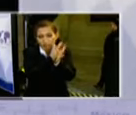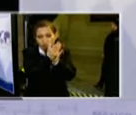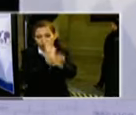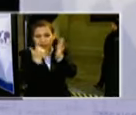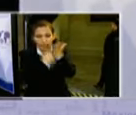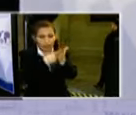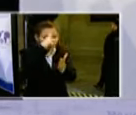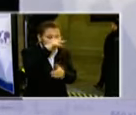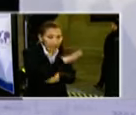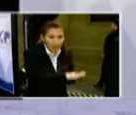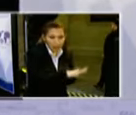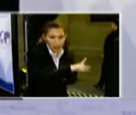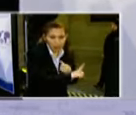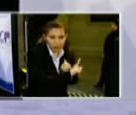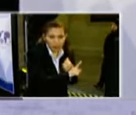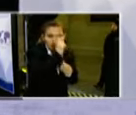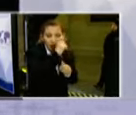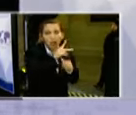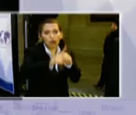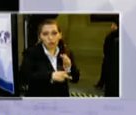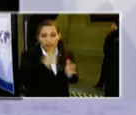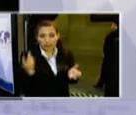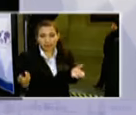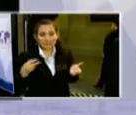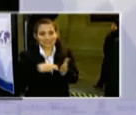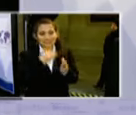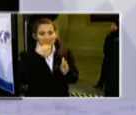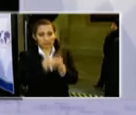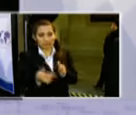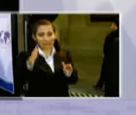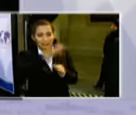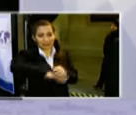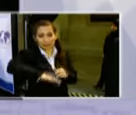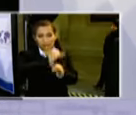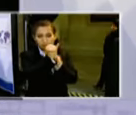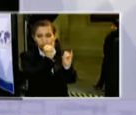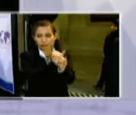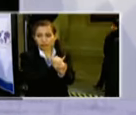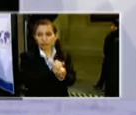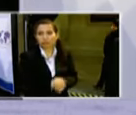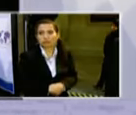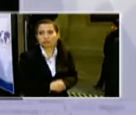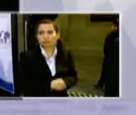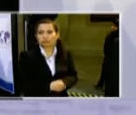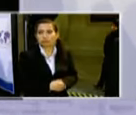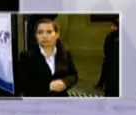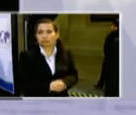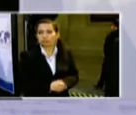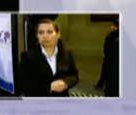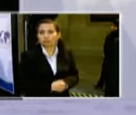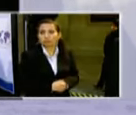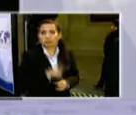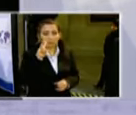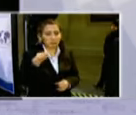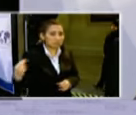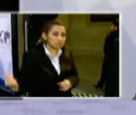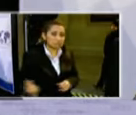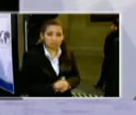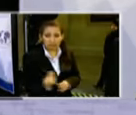que México logre ocupar nuevamente una posición privilegiada en el ámbito internacional. Resulta